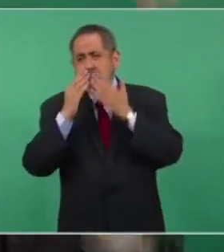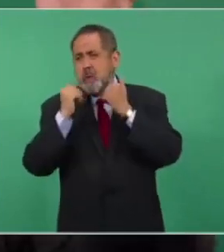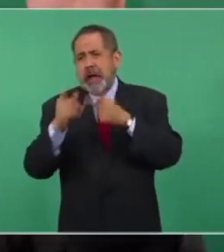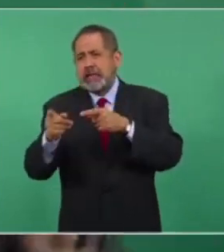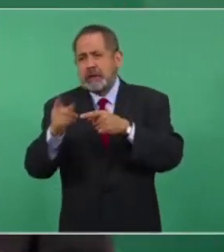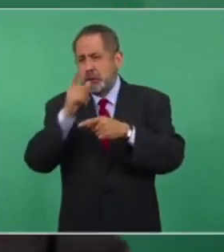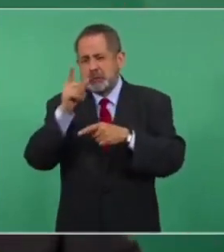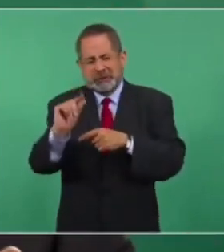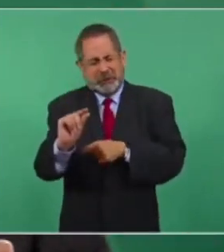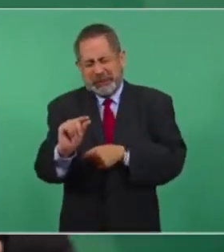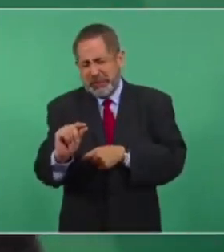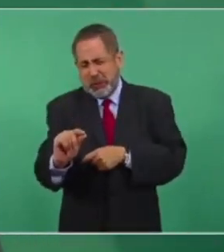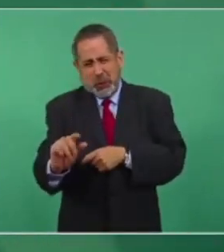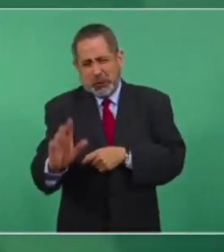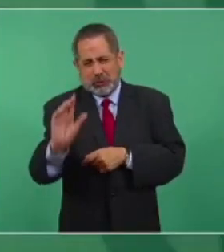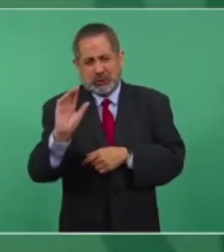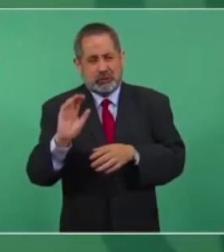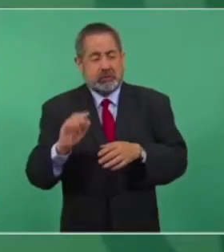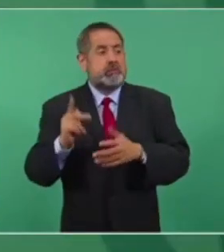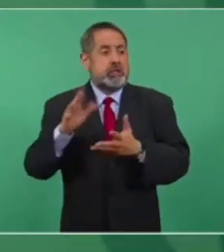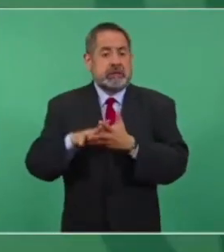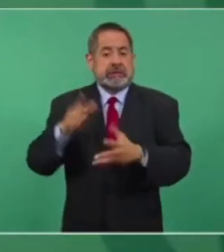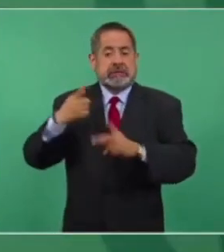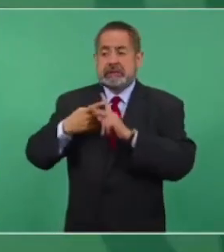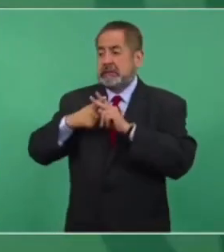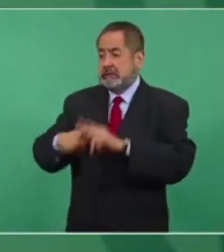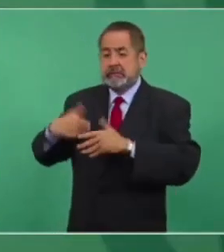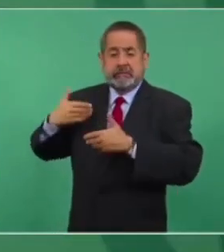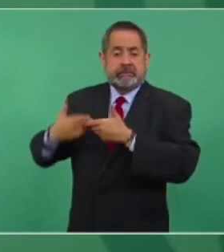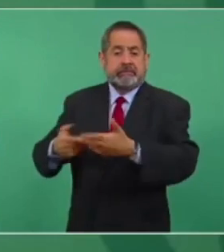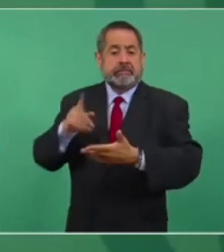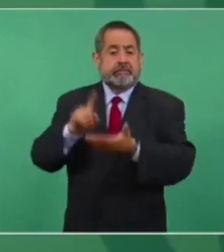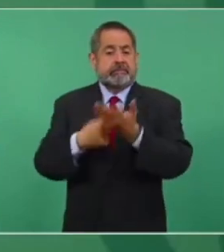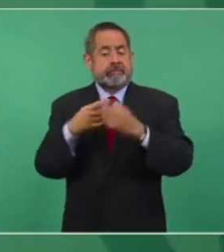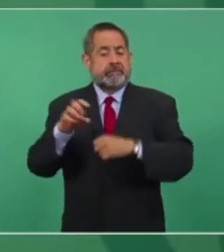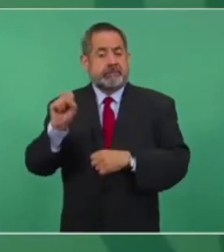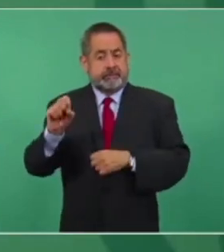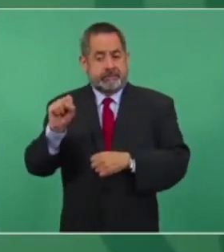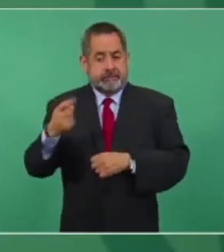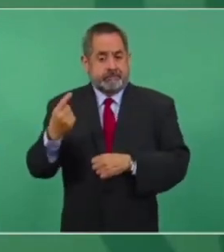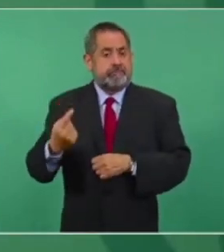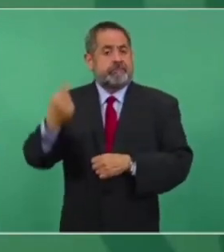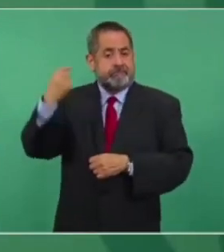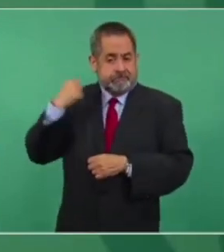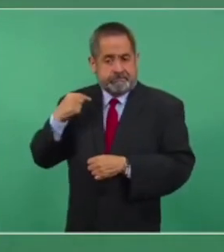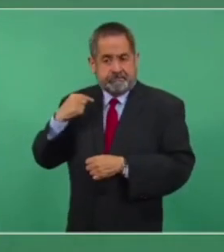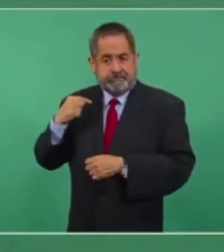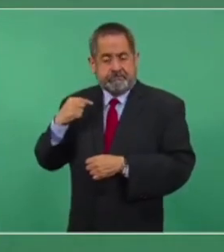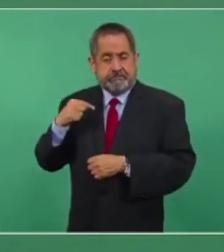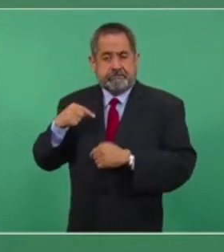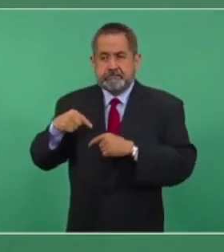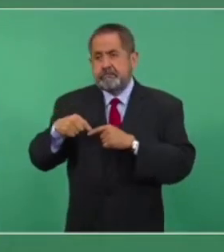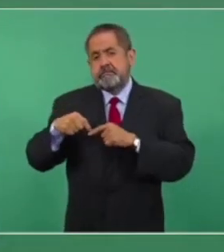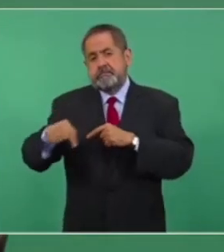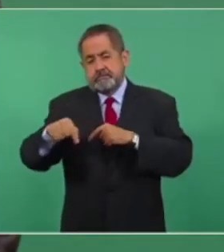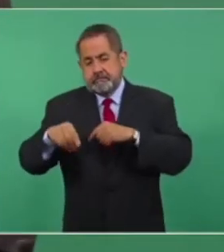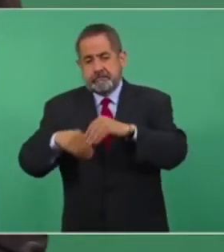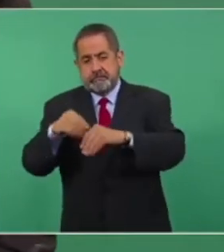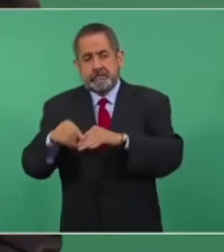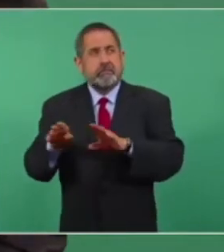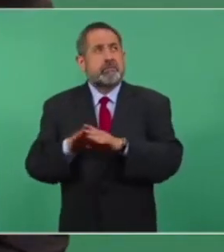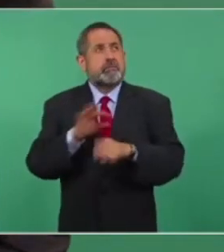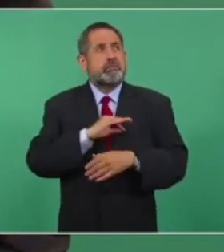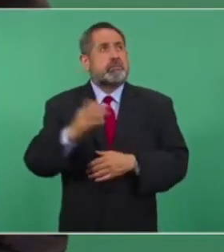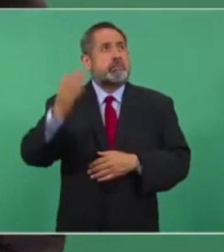Pero esto comenzó en los años 60 del siglo pasado. Estamos hablando de